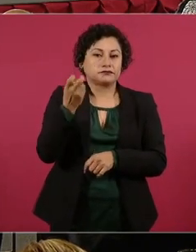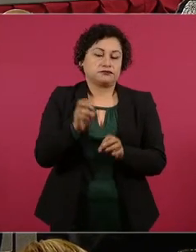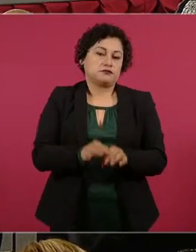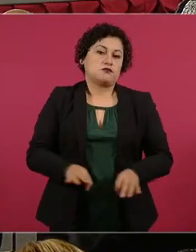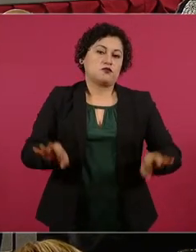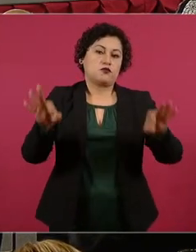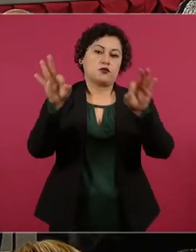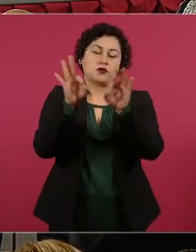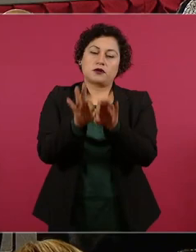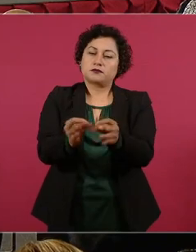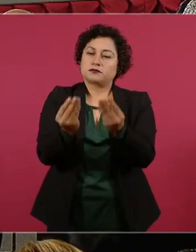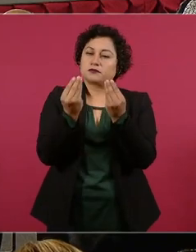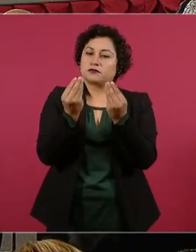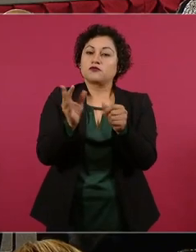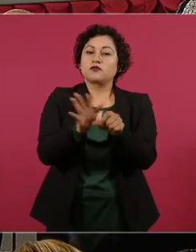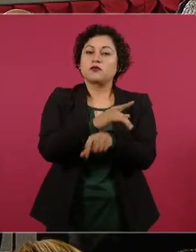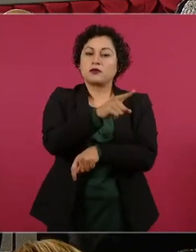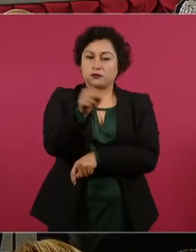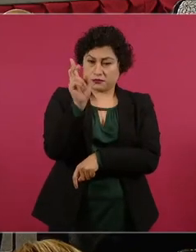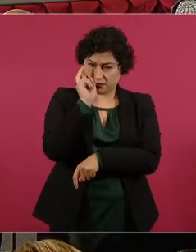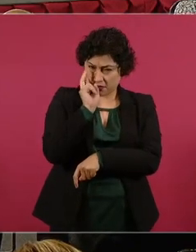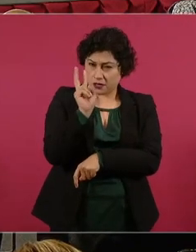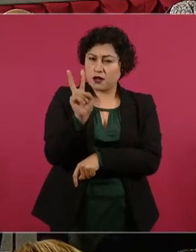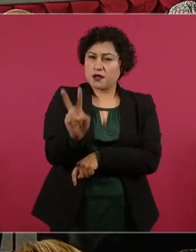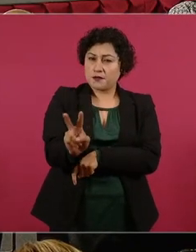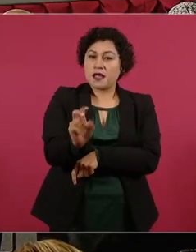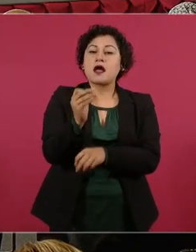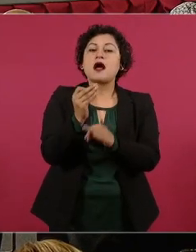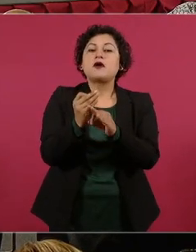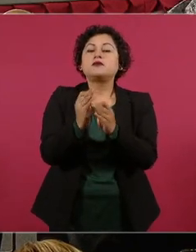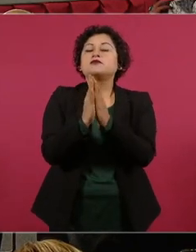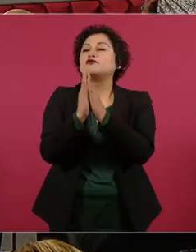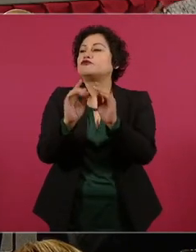si ustedes ven, le vamos a hacer un poquito de zoom ahí,